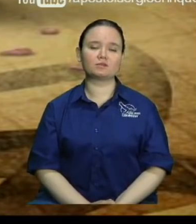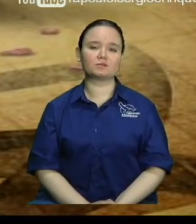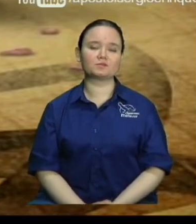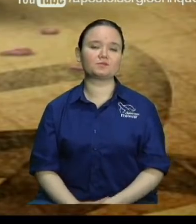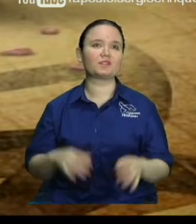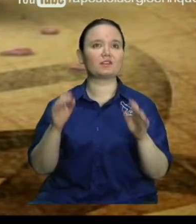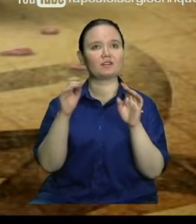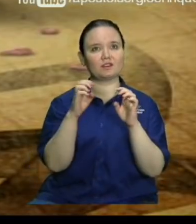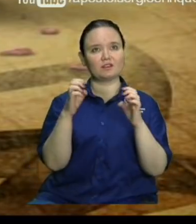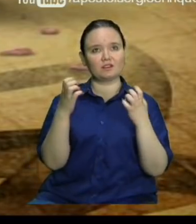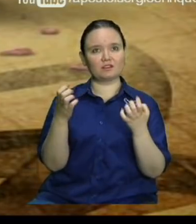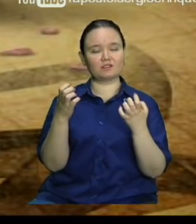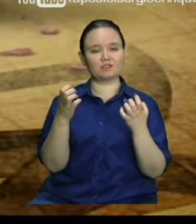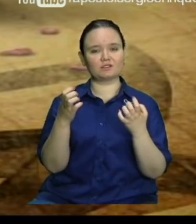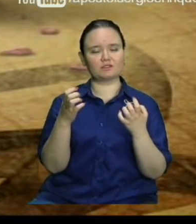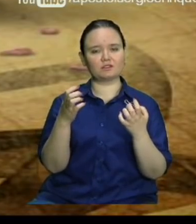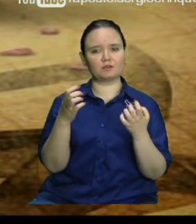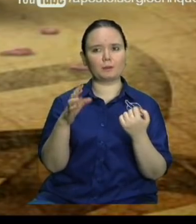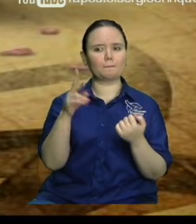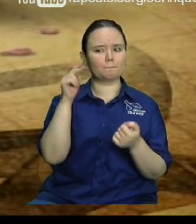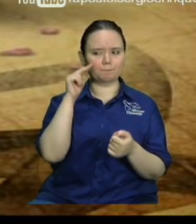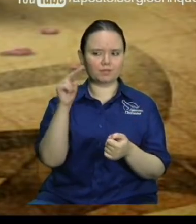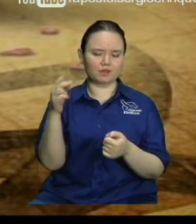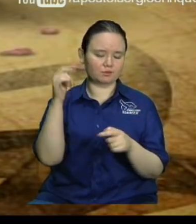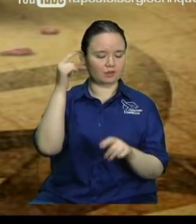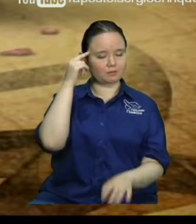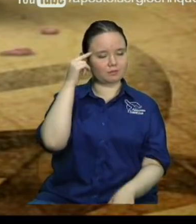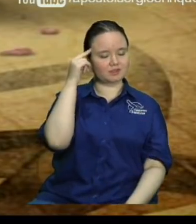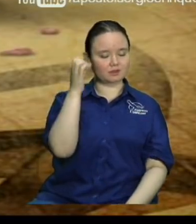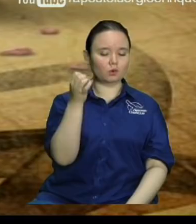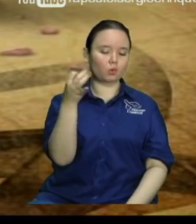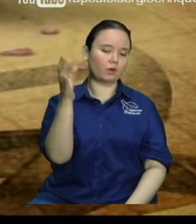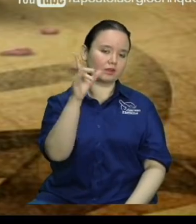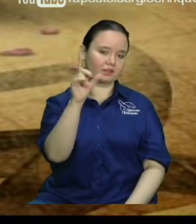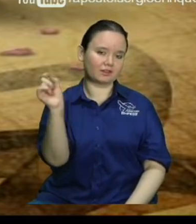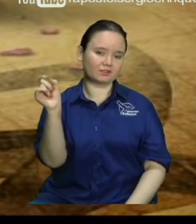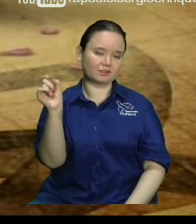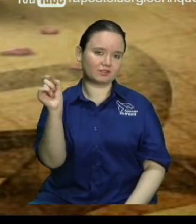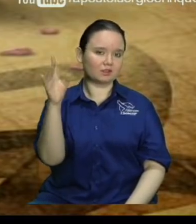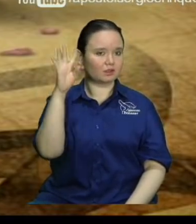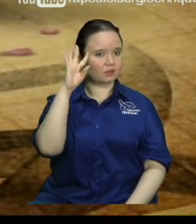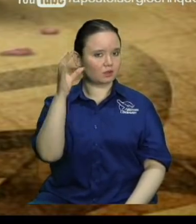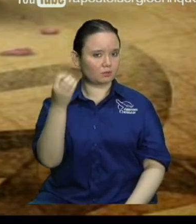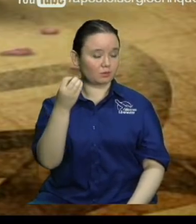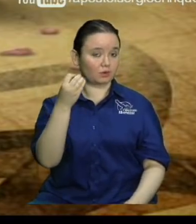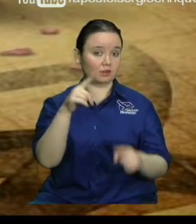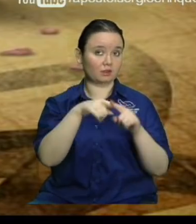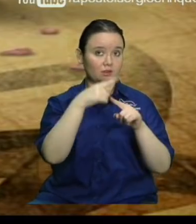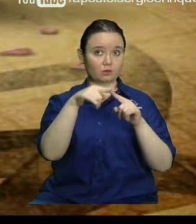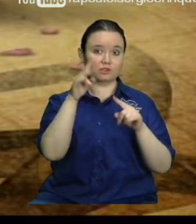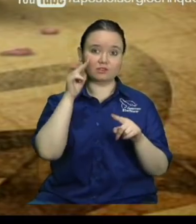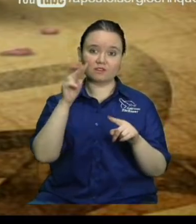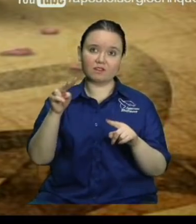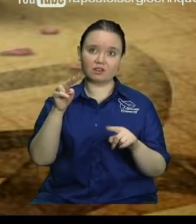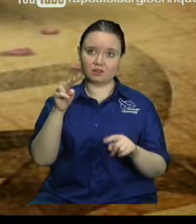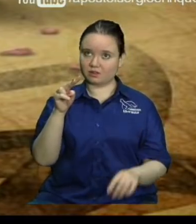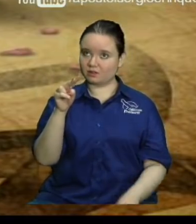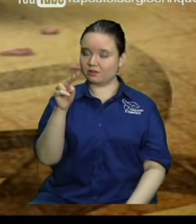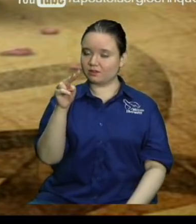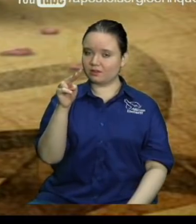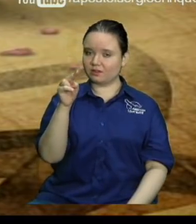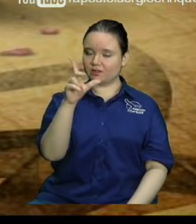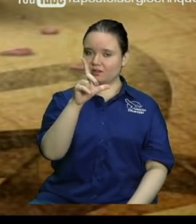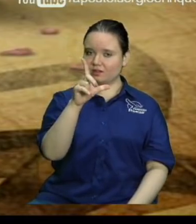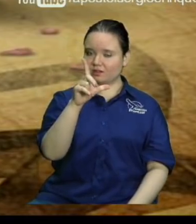Y entonces, hermano, me fui a revisar las generaciones, porque cuando uno lee en Génesis, las